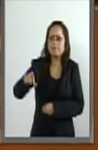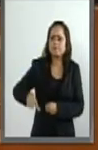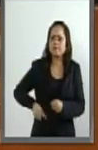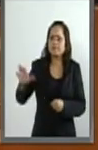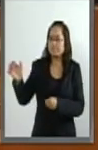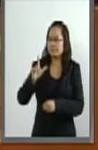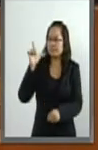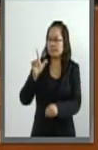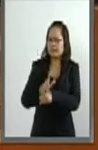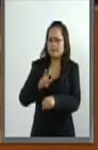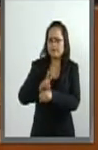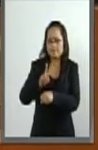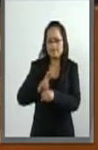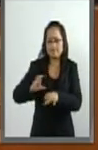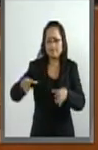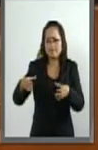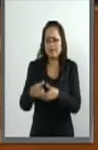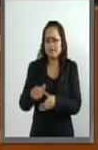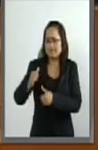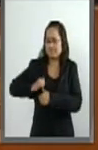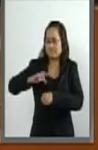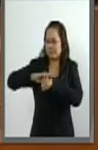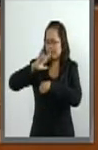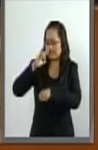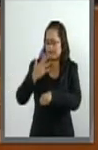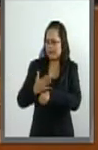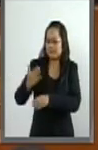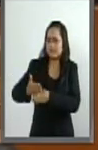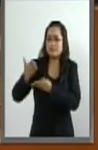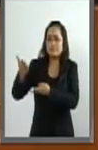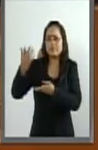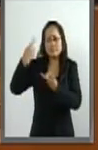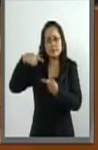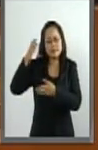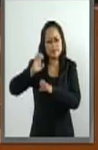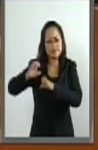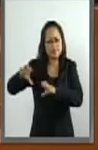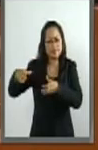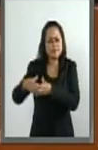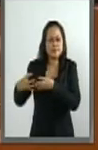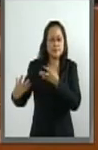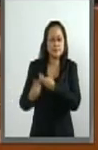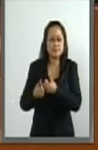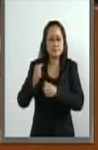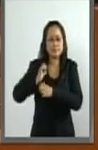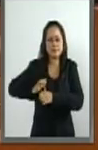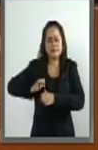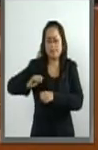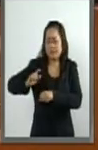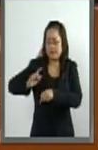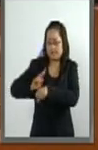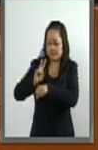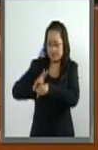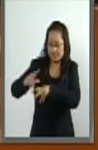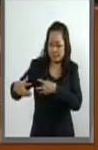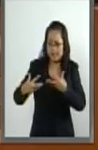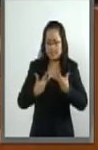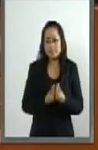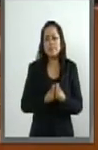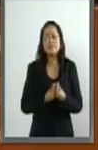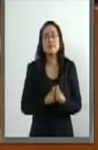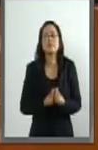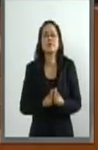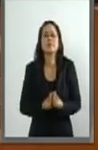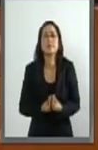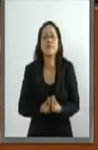federal a través de su Cancillería para colaborar con las autoridades venezolanas